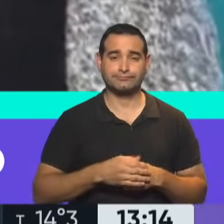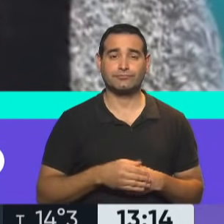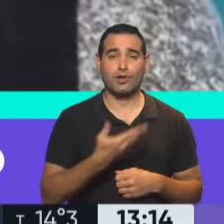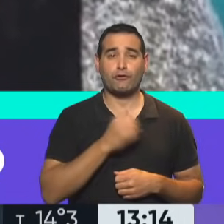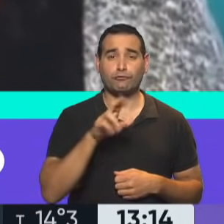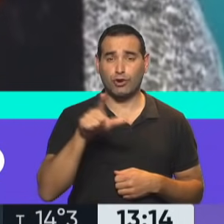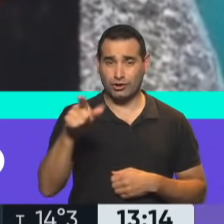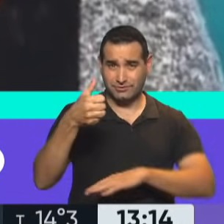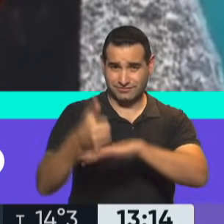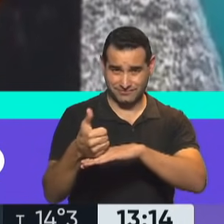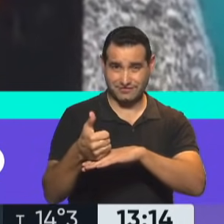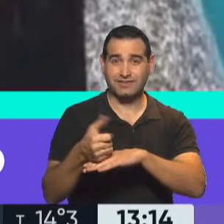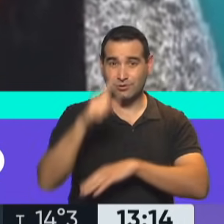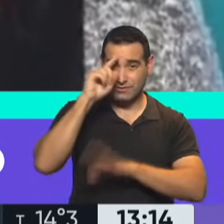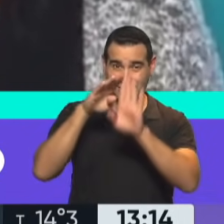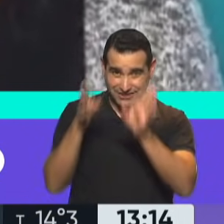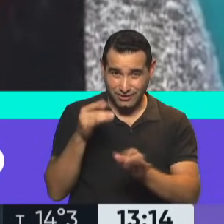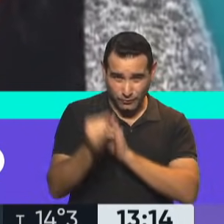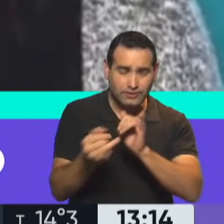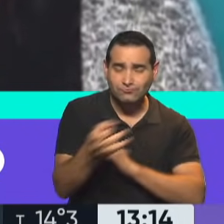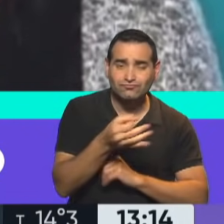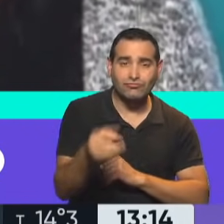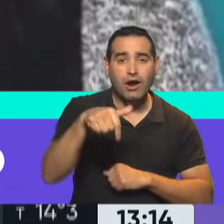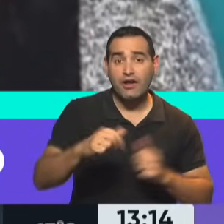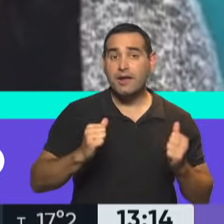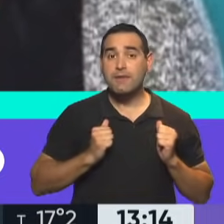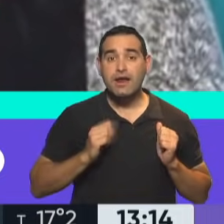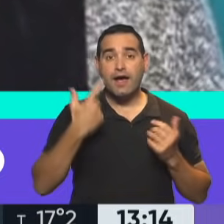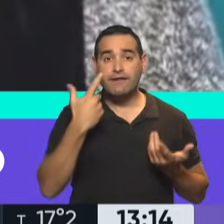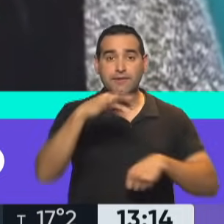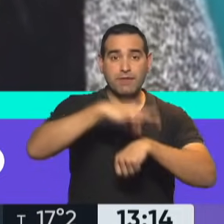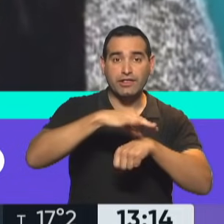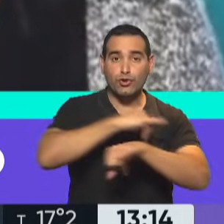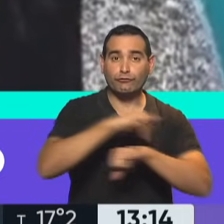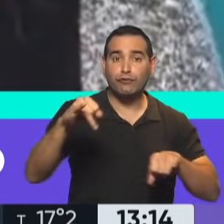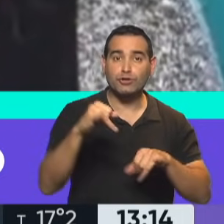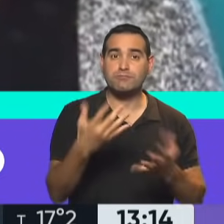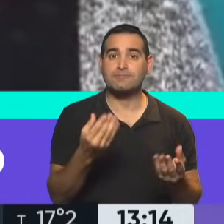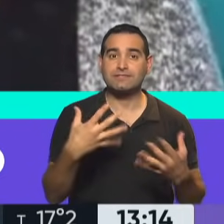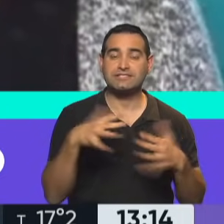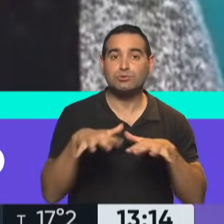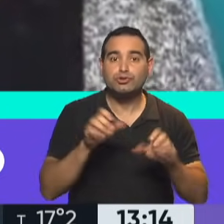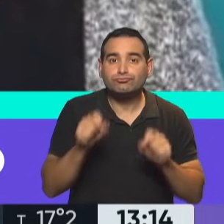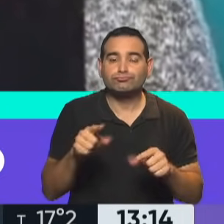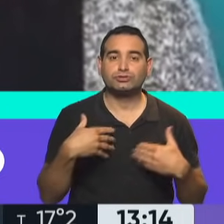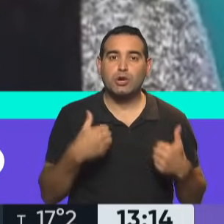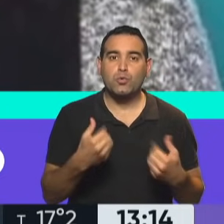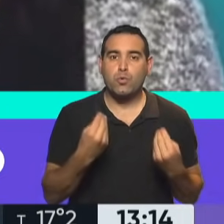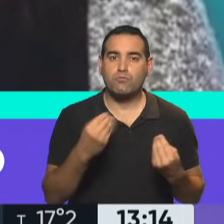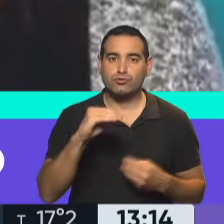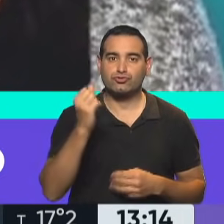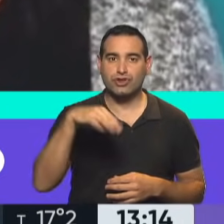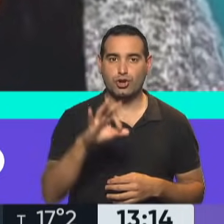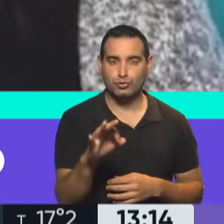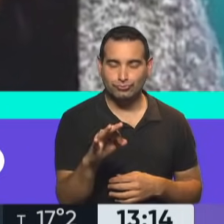Rodríguez, desde la puerta del sanatorio Otamendi, estamos a la espera de un nuevo parte, de un parte médico que cuente específicamente cómo